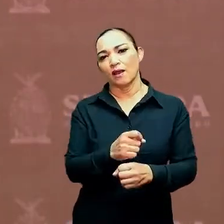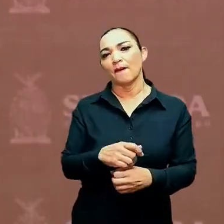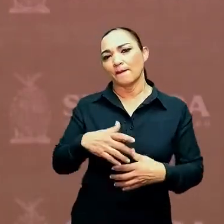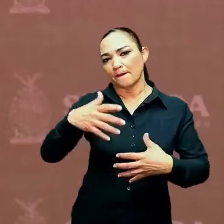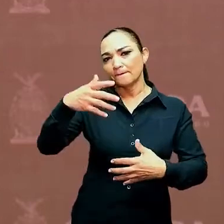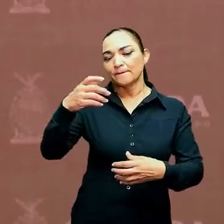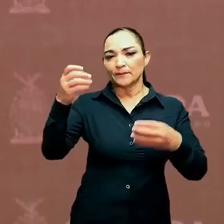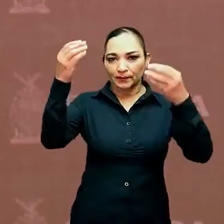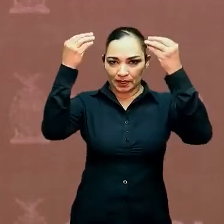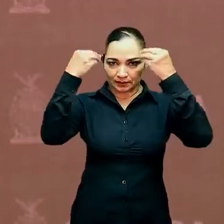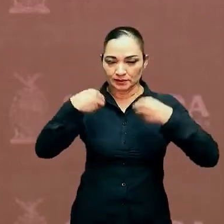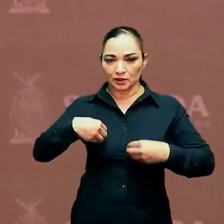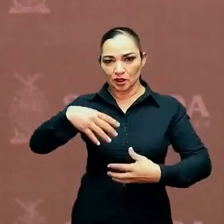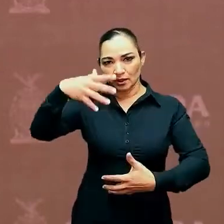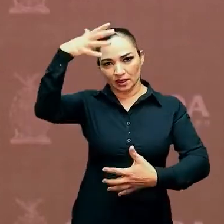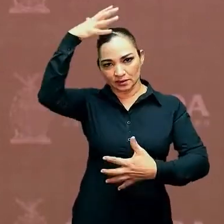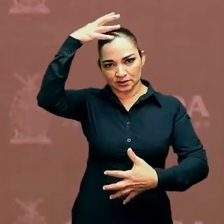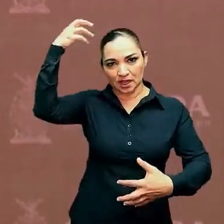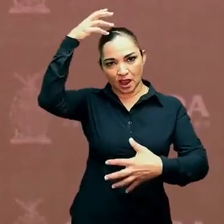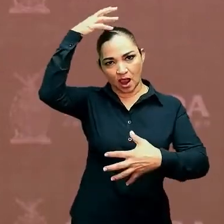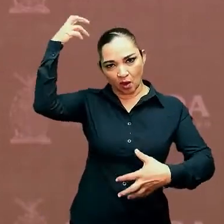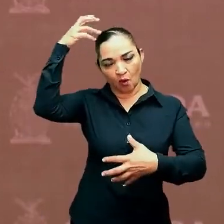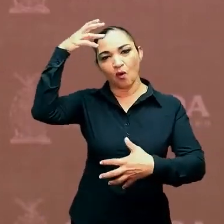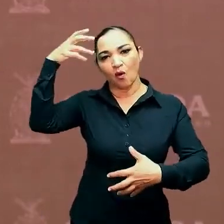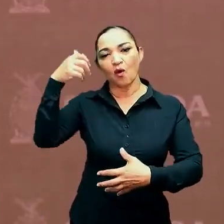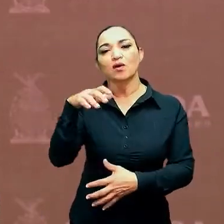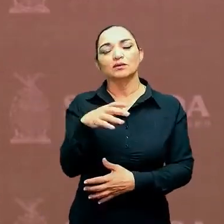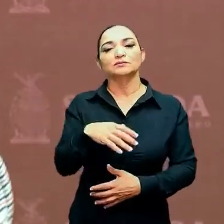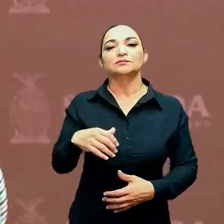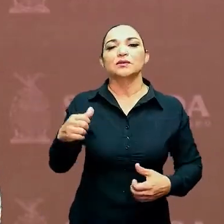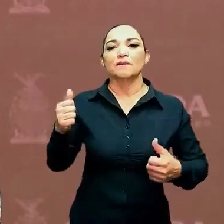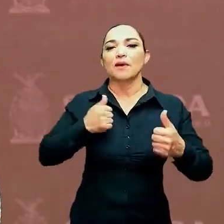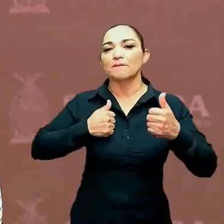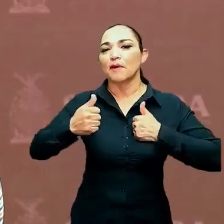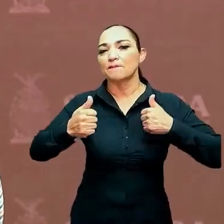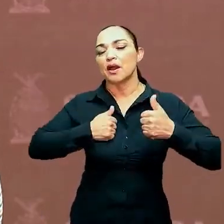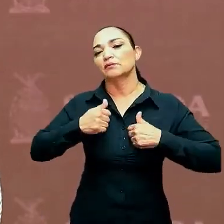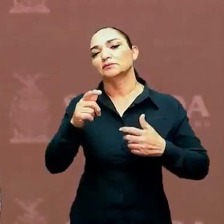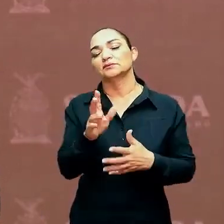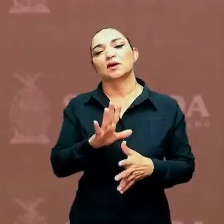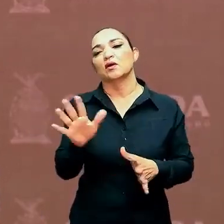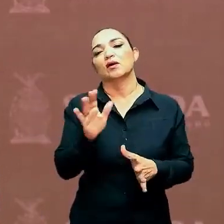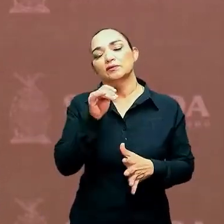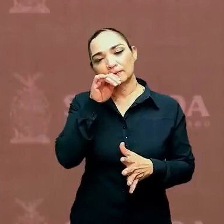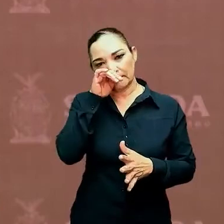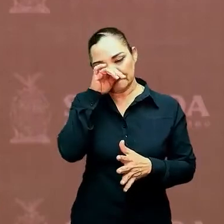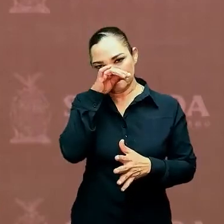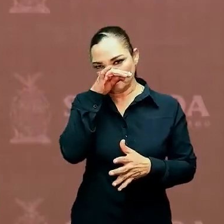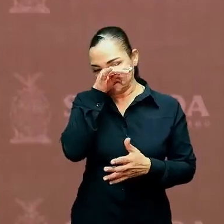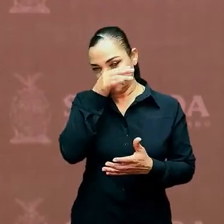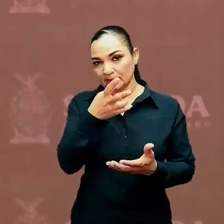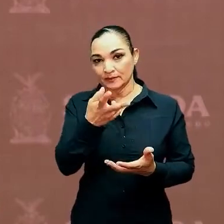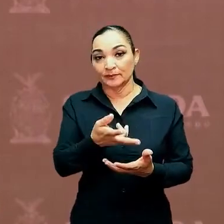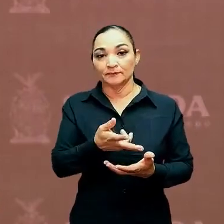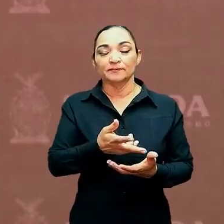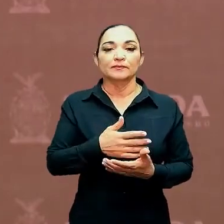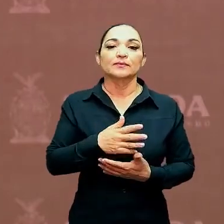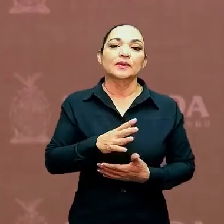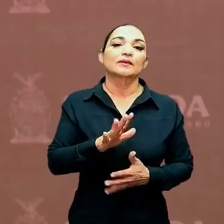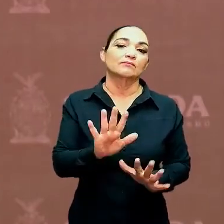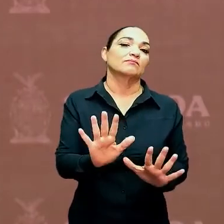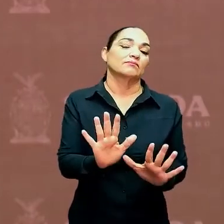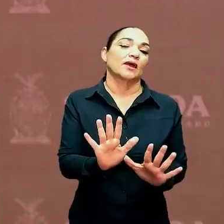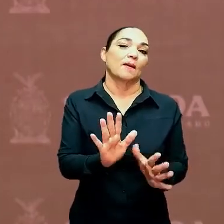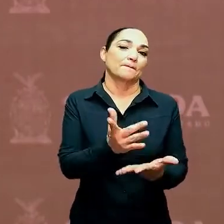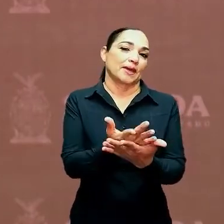Pero me dijo, no, ese mismo día me dijo, hace media hora que quedamos que no voy, que no va a haber contrato. Entonces, déjame verlo y luego les